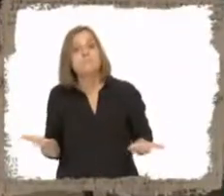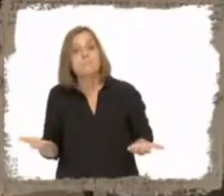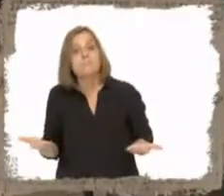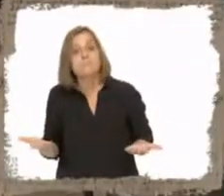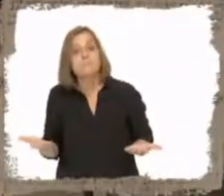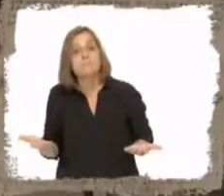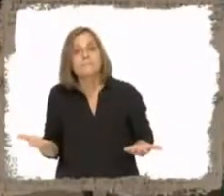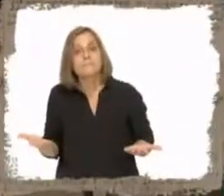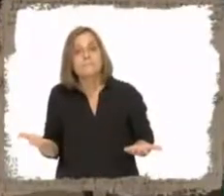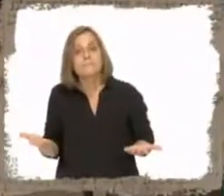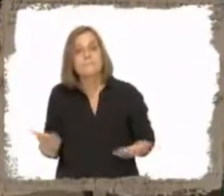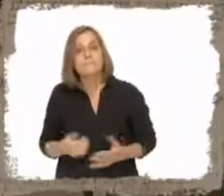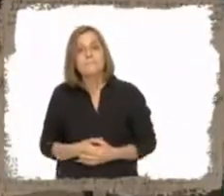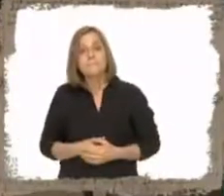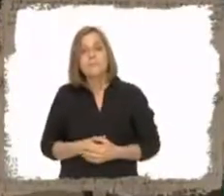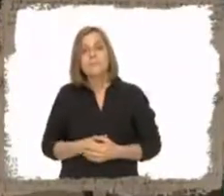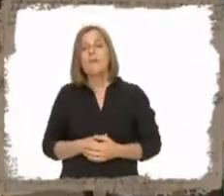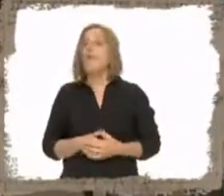¿entonces? ¿Entonces?